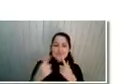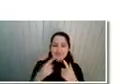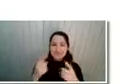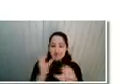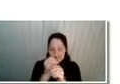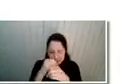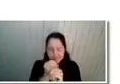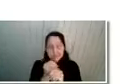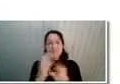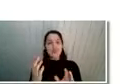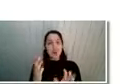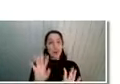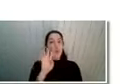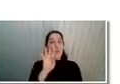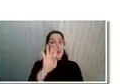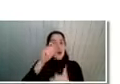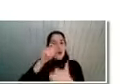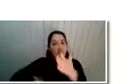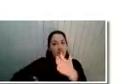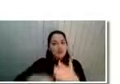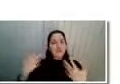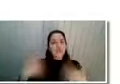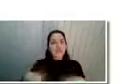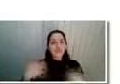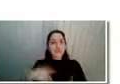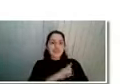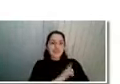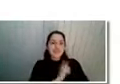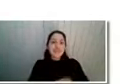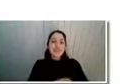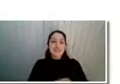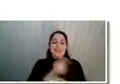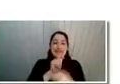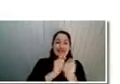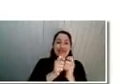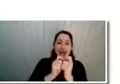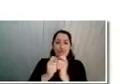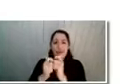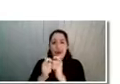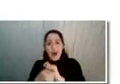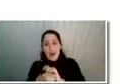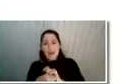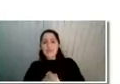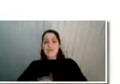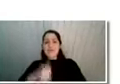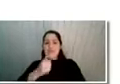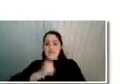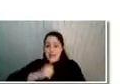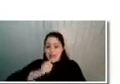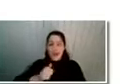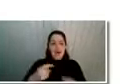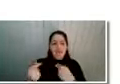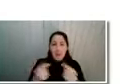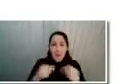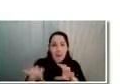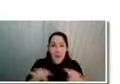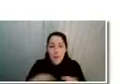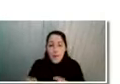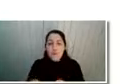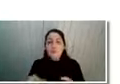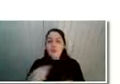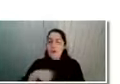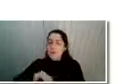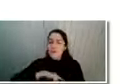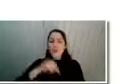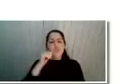intensos, adaptándonos a los cambios de kit, a la escasez de kit. Hemos podido hacer test todos los días, a pesar de que hay días que